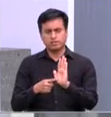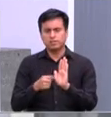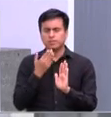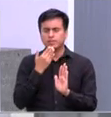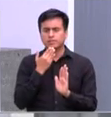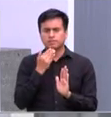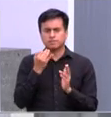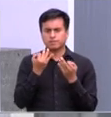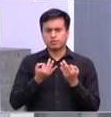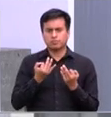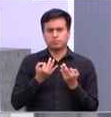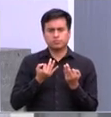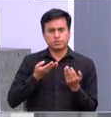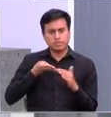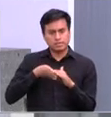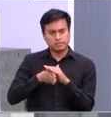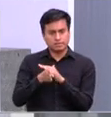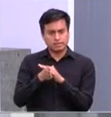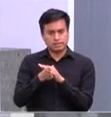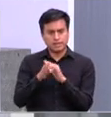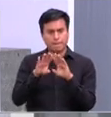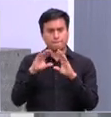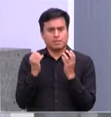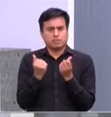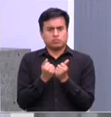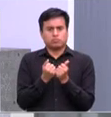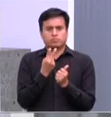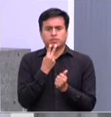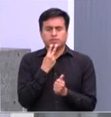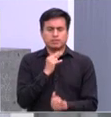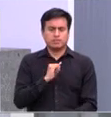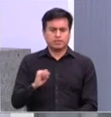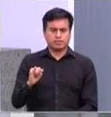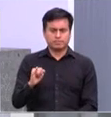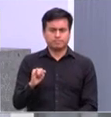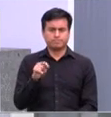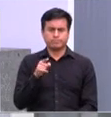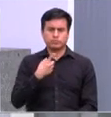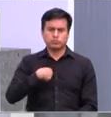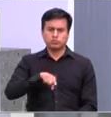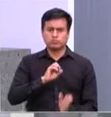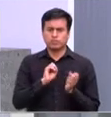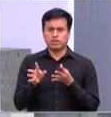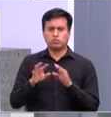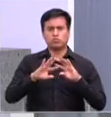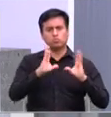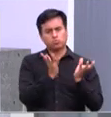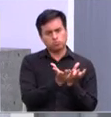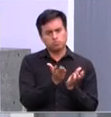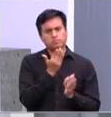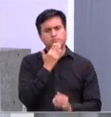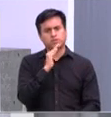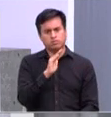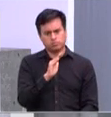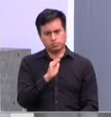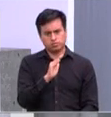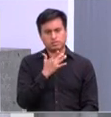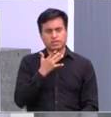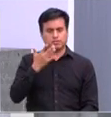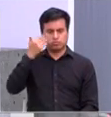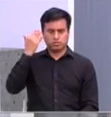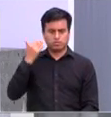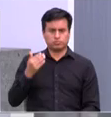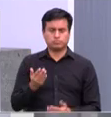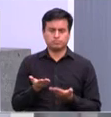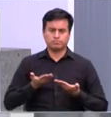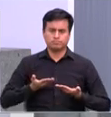estar ciertos que al ingresar en la plenitud de la vida eterna, que hemos dejado el mundo mejor de lo que lo